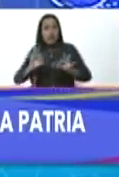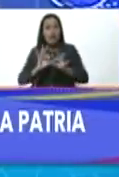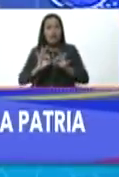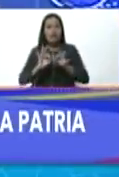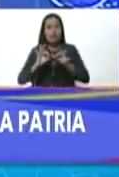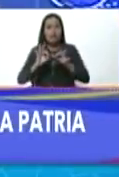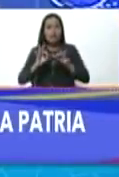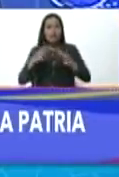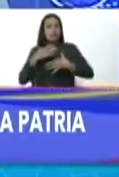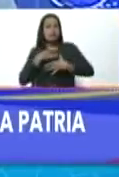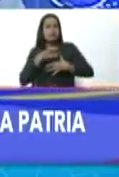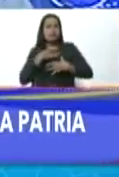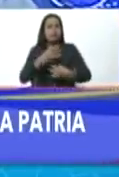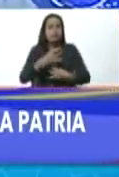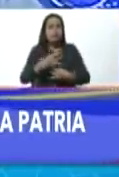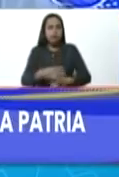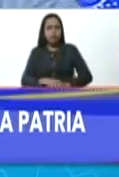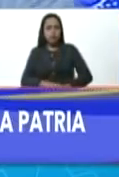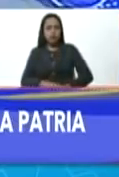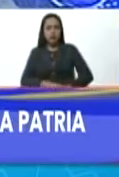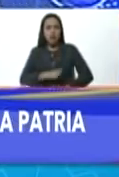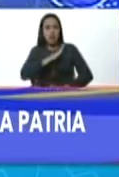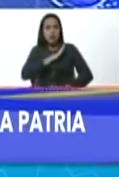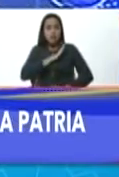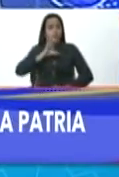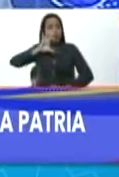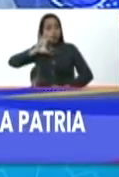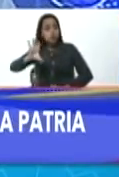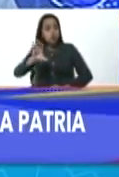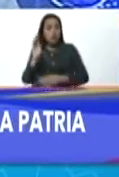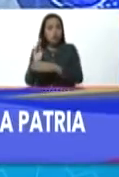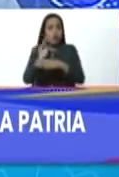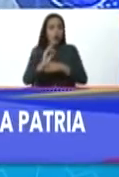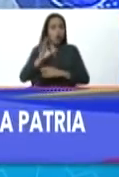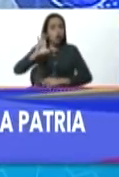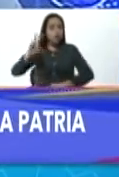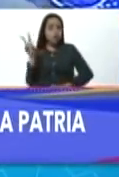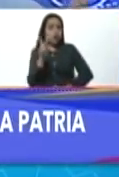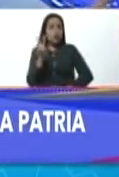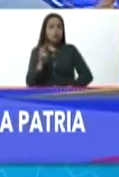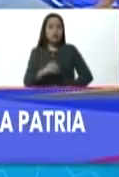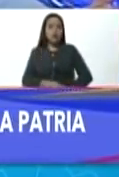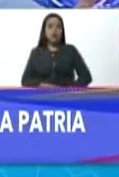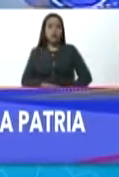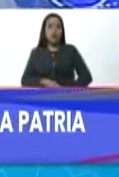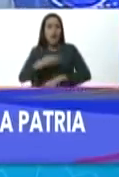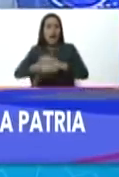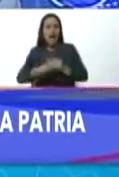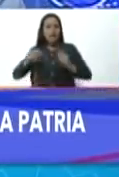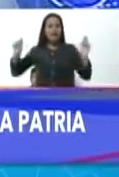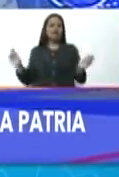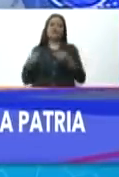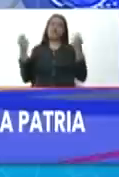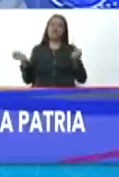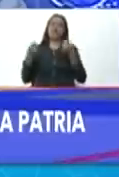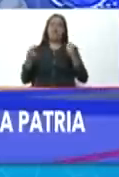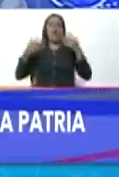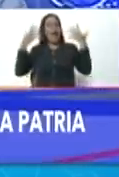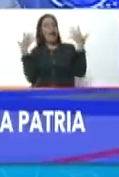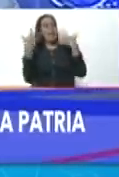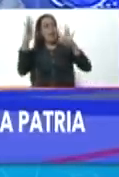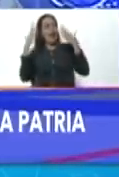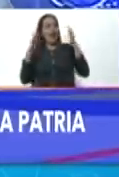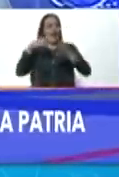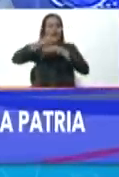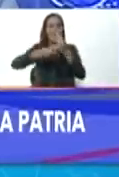sentido de pertenencia a la patria. Y hacen sus campañas y aplauden y